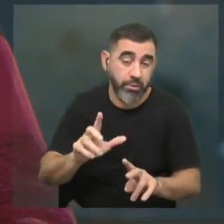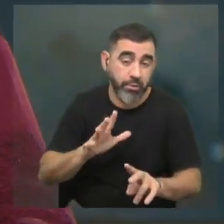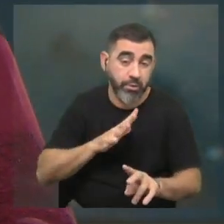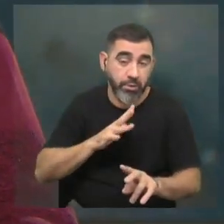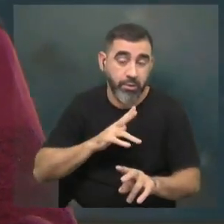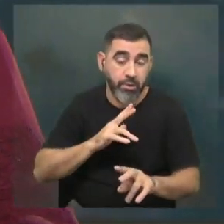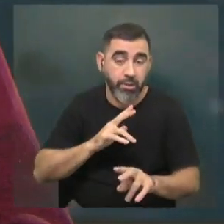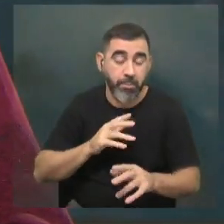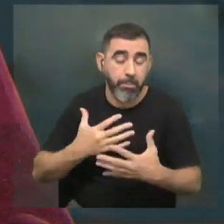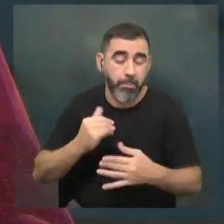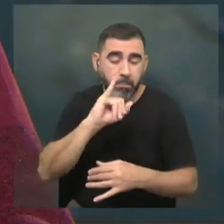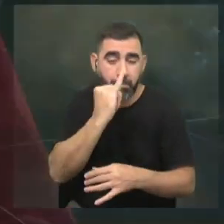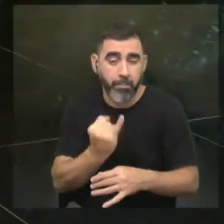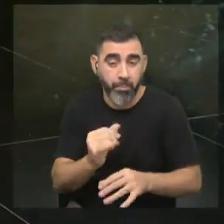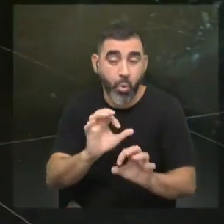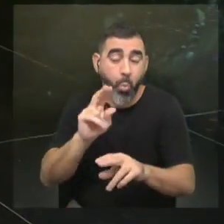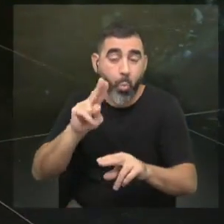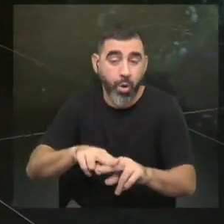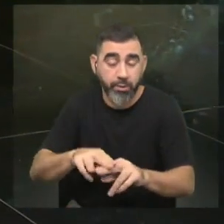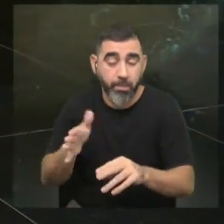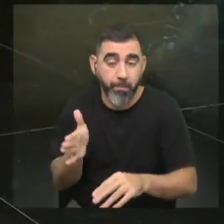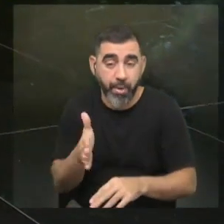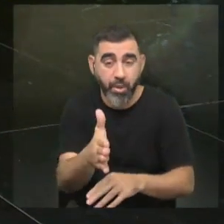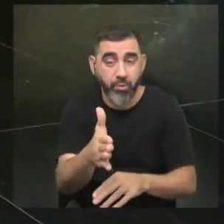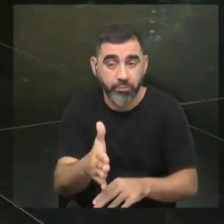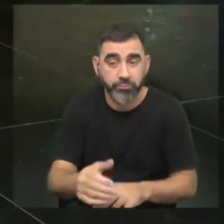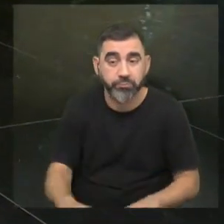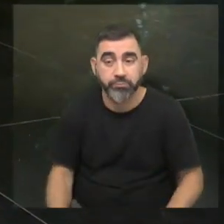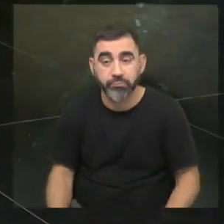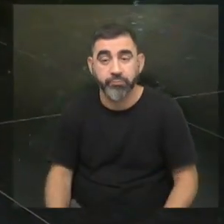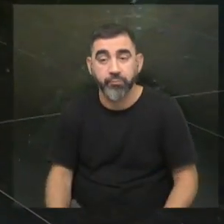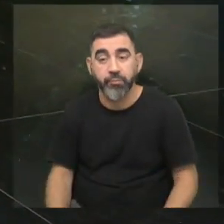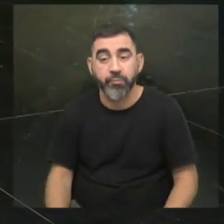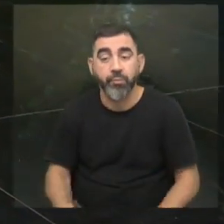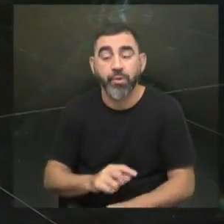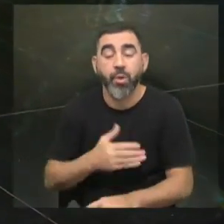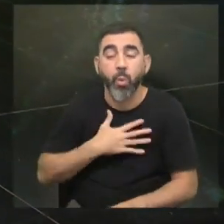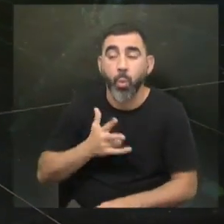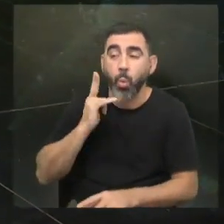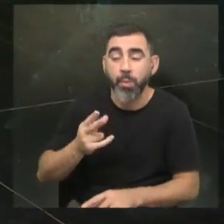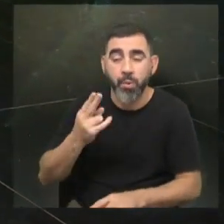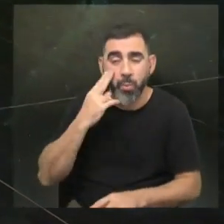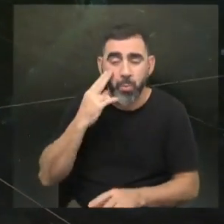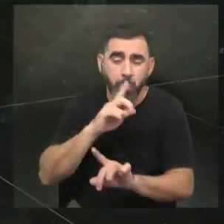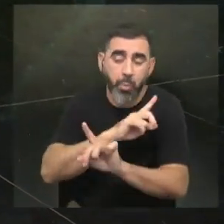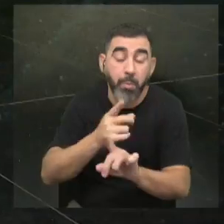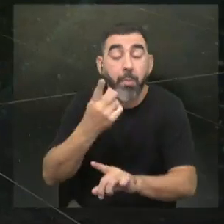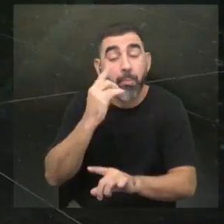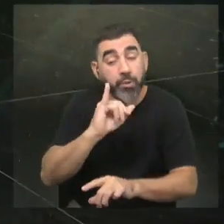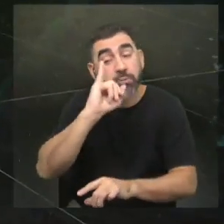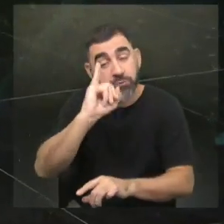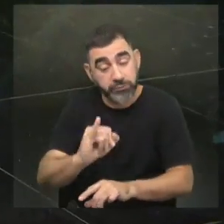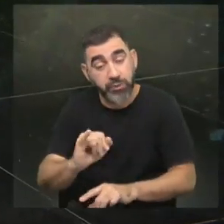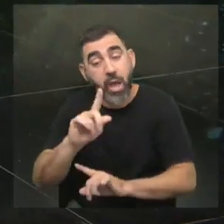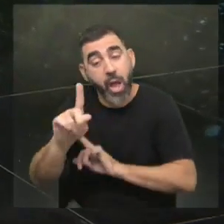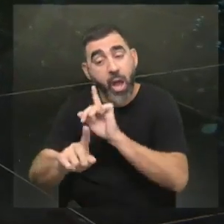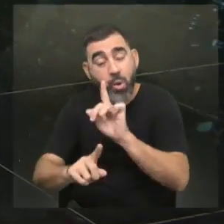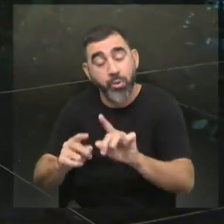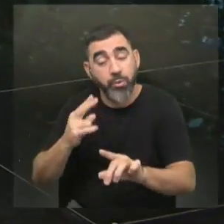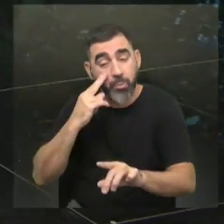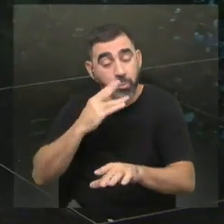características, como te imaginás, hizo que, bueno, después con el tiempo, la industria de los automóviles, de las naves espaciales y